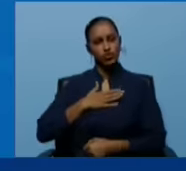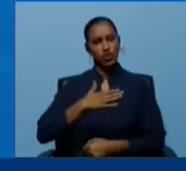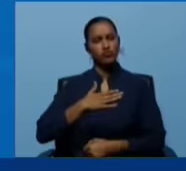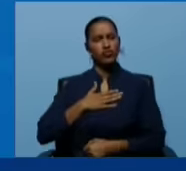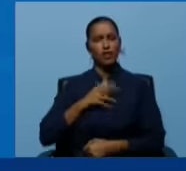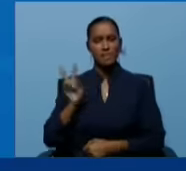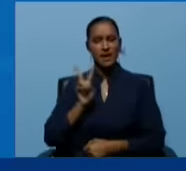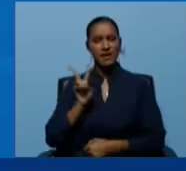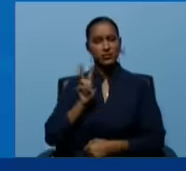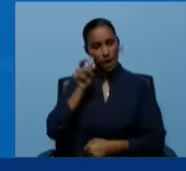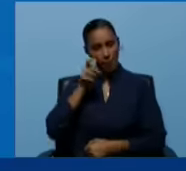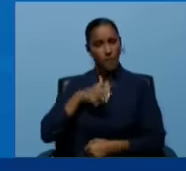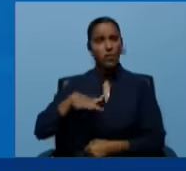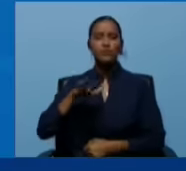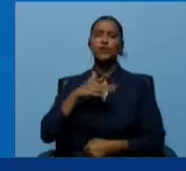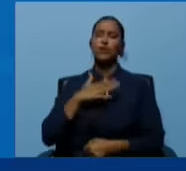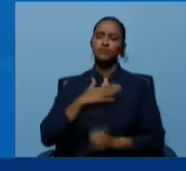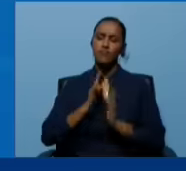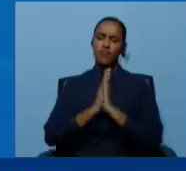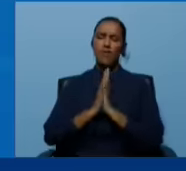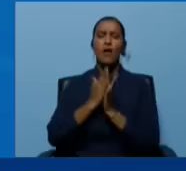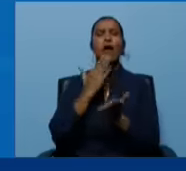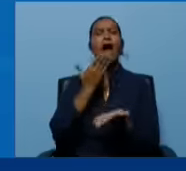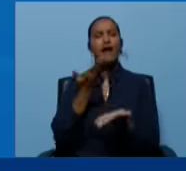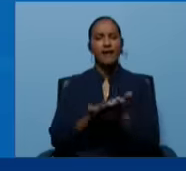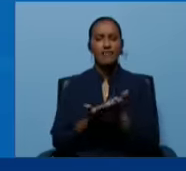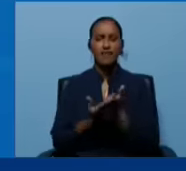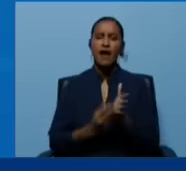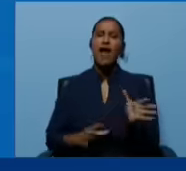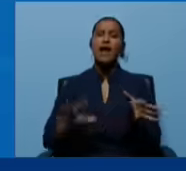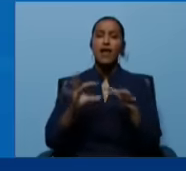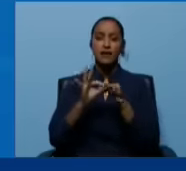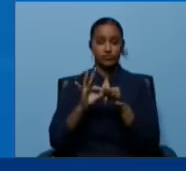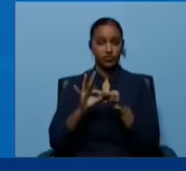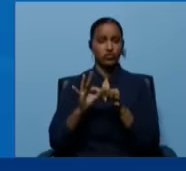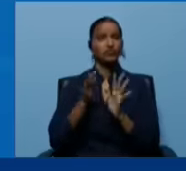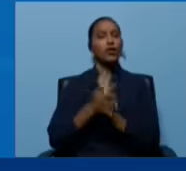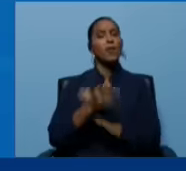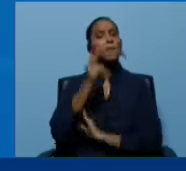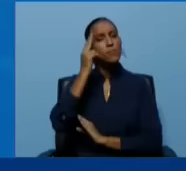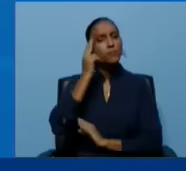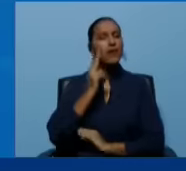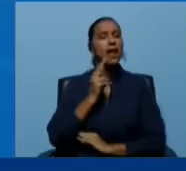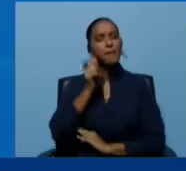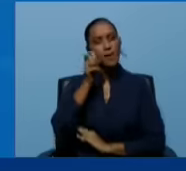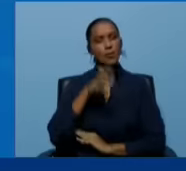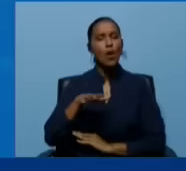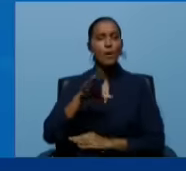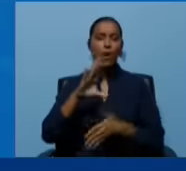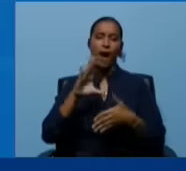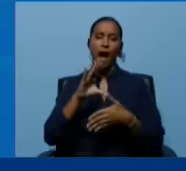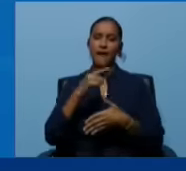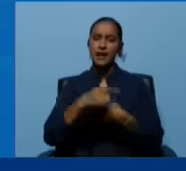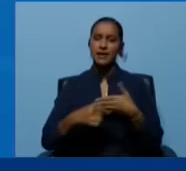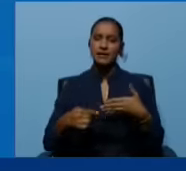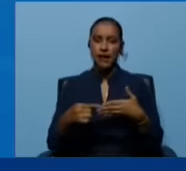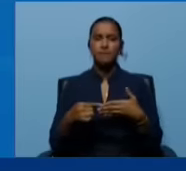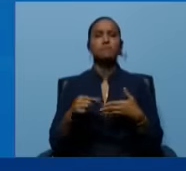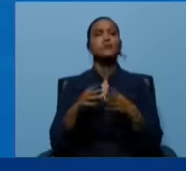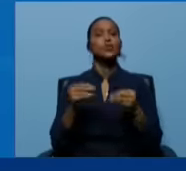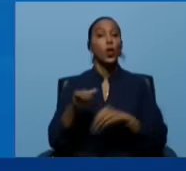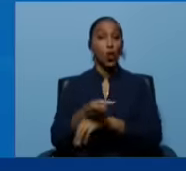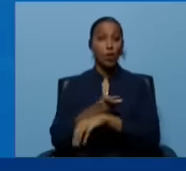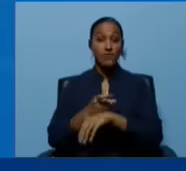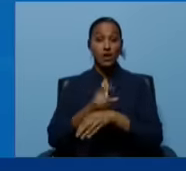agradezco a nuestros hermanos de la Alianza Bolivariana para los Pueblos de Nuestra América y a los pueblos y gobiernos de América Latina